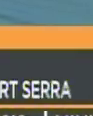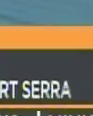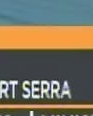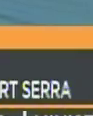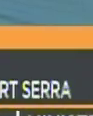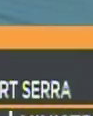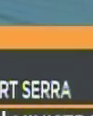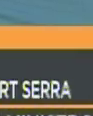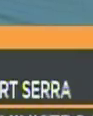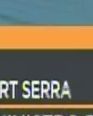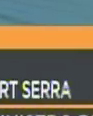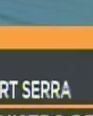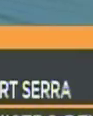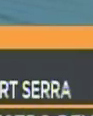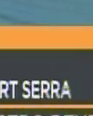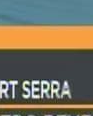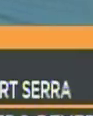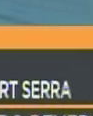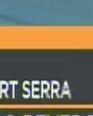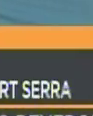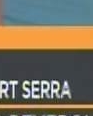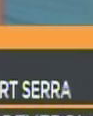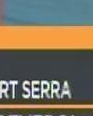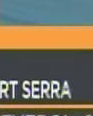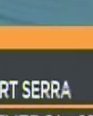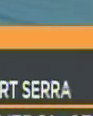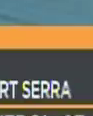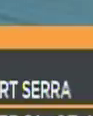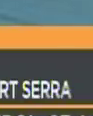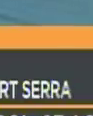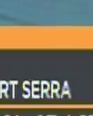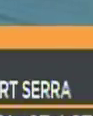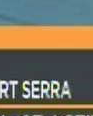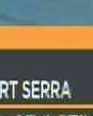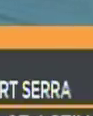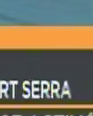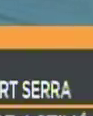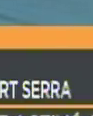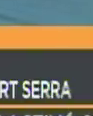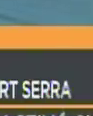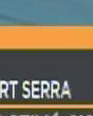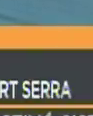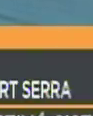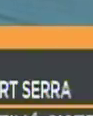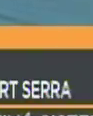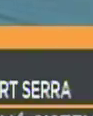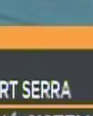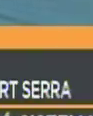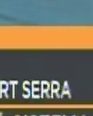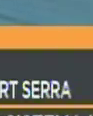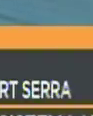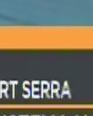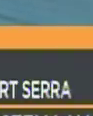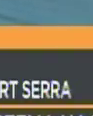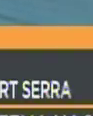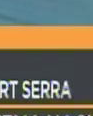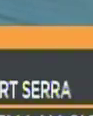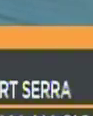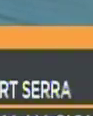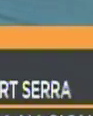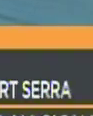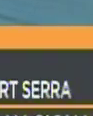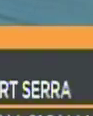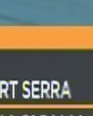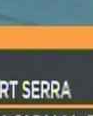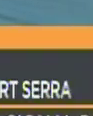imperiales. Aquí está el pueblo de Venezuela definiendo su destino. Y ustedes, como protagonistas en